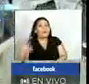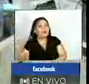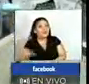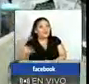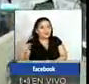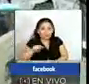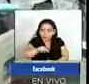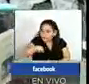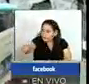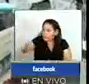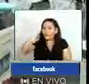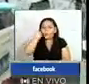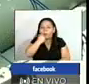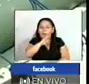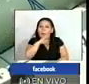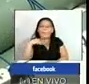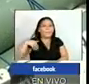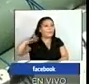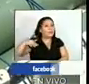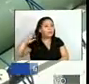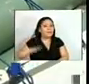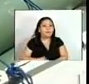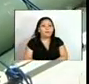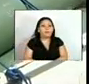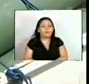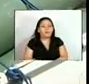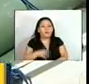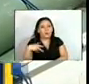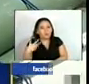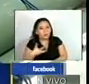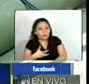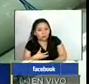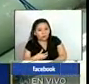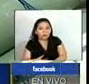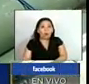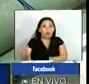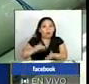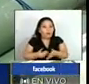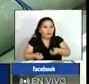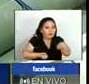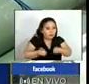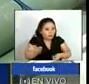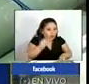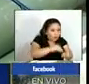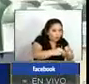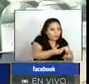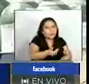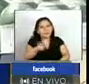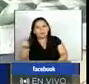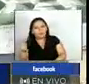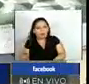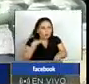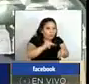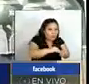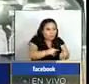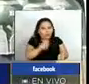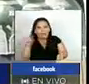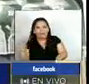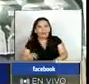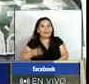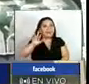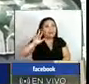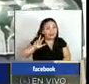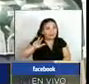pacientes se ha incrementado. A nosotros nos toca hacer de tres a cinco recargas diarias para poder